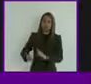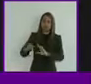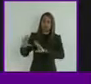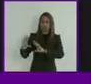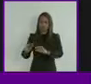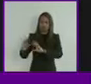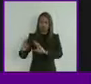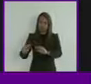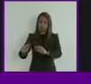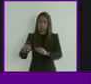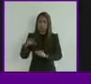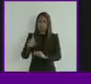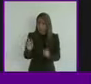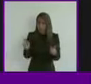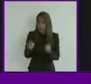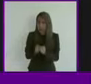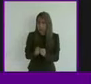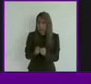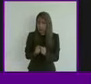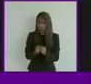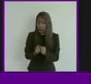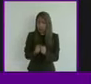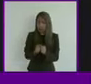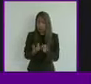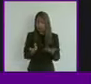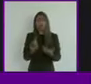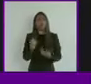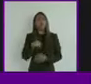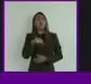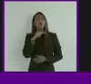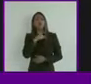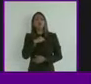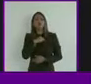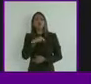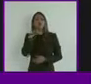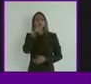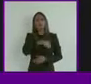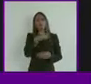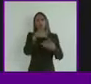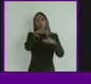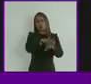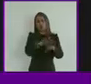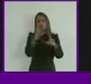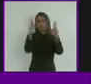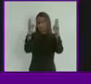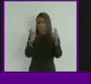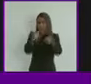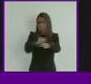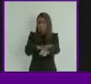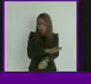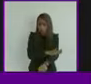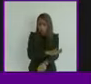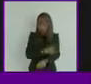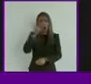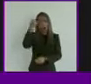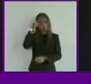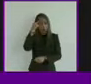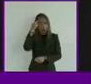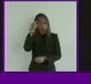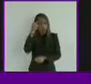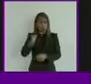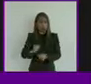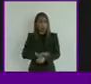no estamos haciendo a cabalidad cargo de la competencia que corresponde a los aspectos emocionales y de la inteligencia emocional. Y de eso,